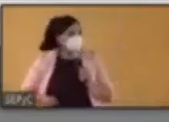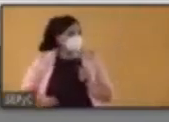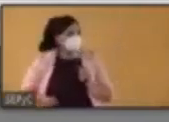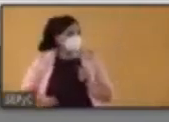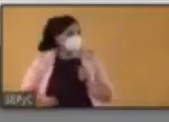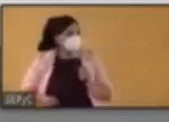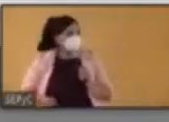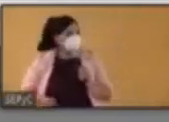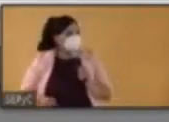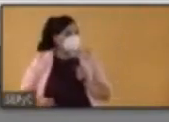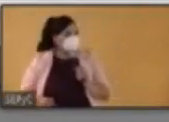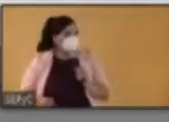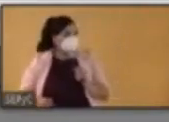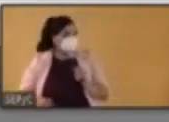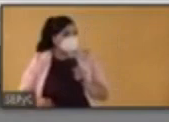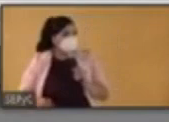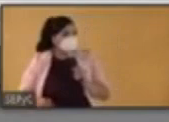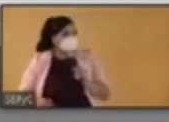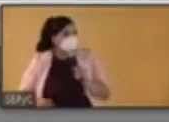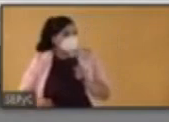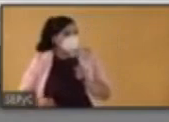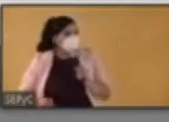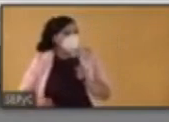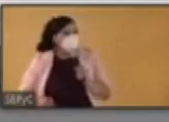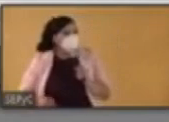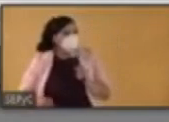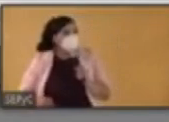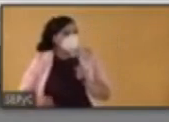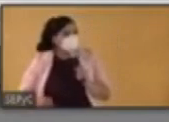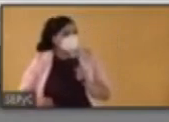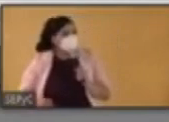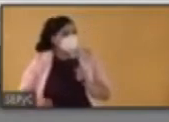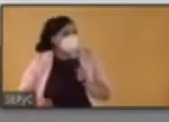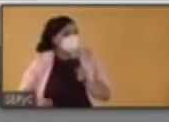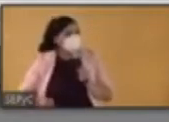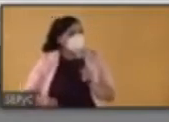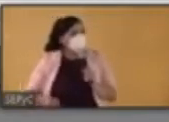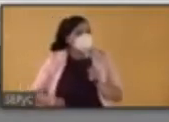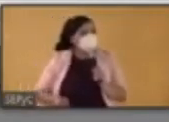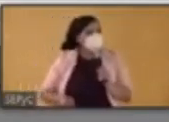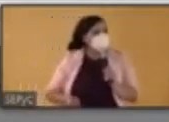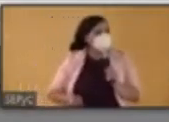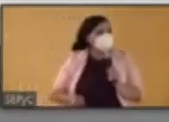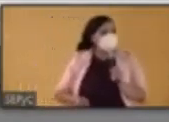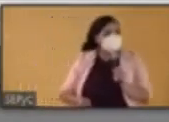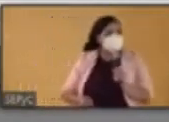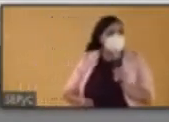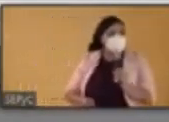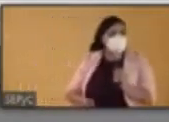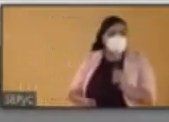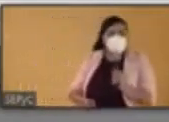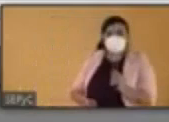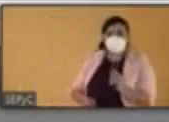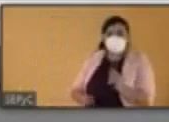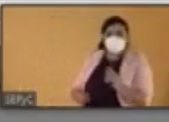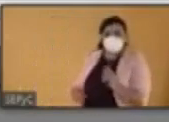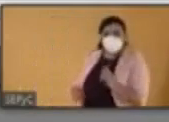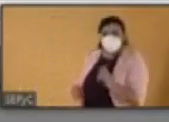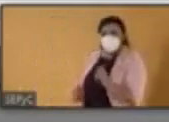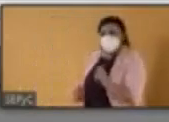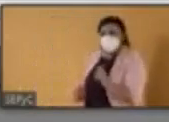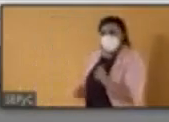efectivamente ese nivel académico fue cursado. En su caso, la fecha de obtención del documento y el lugar donde se encuentra la